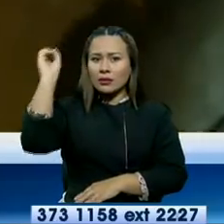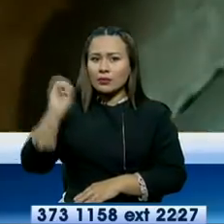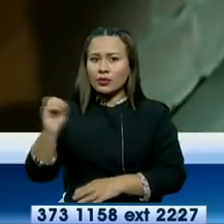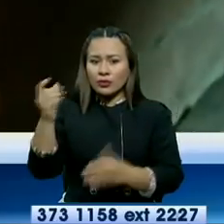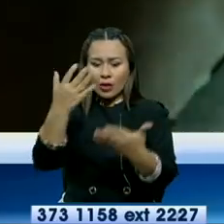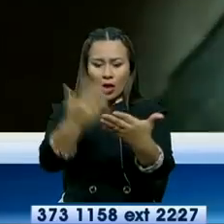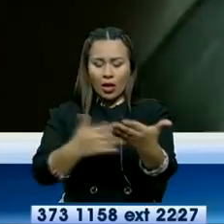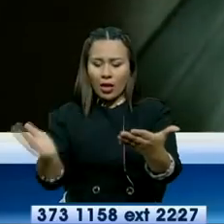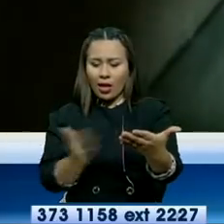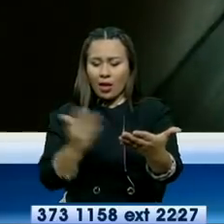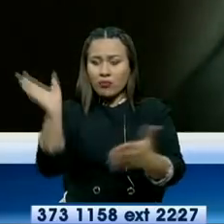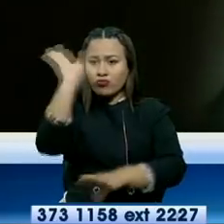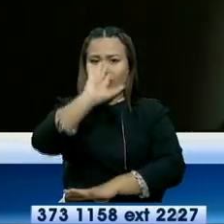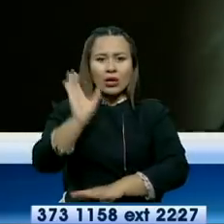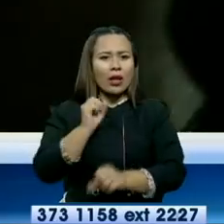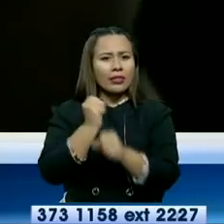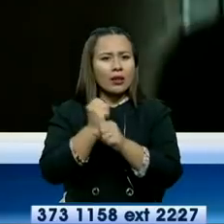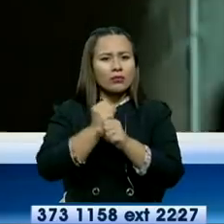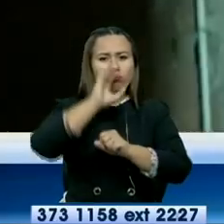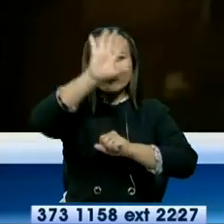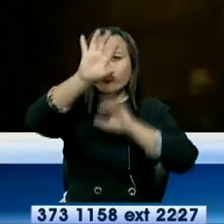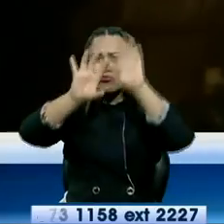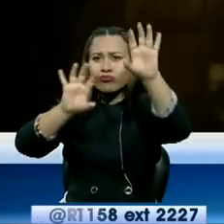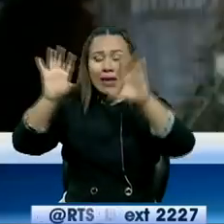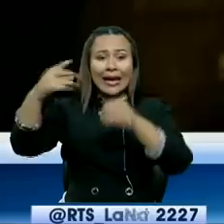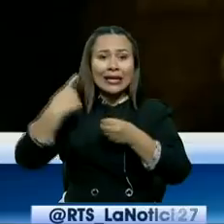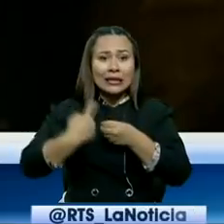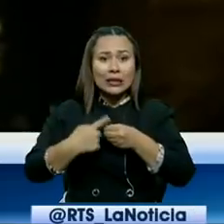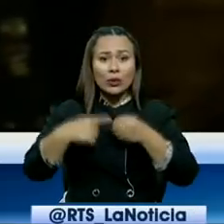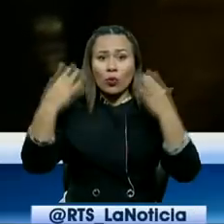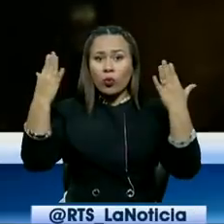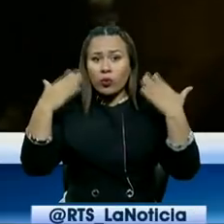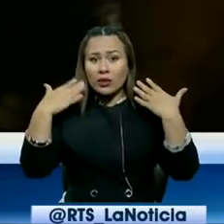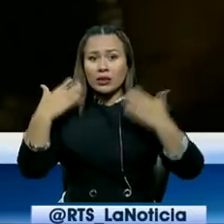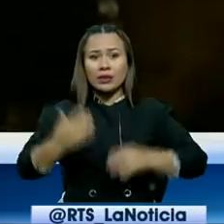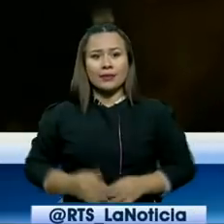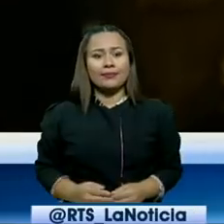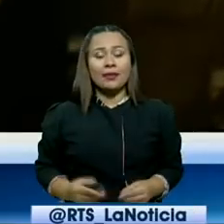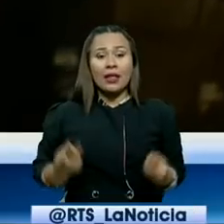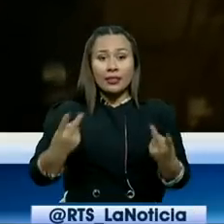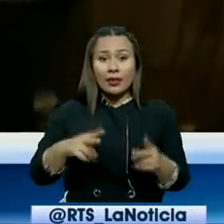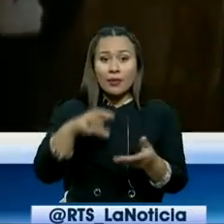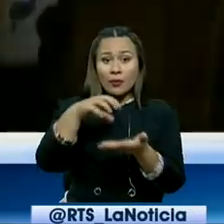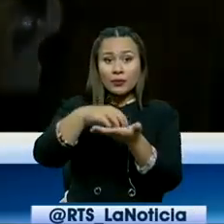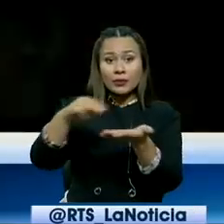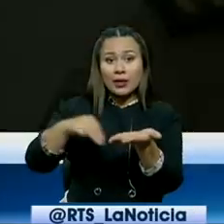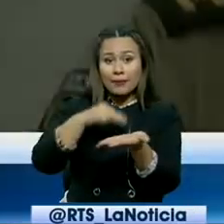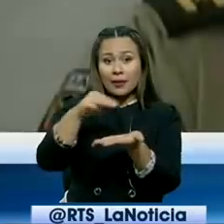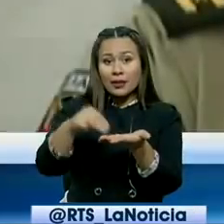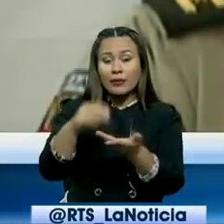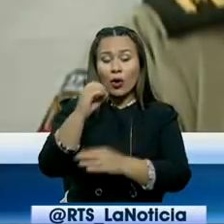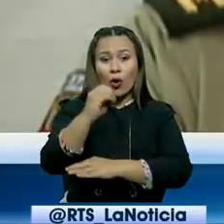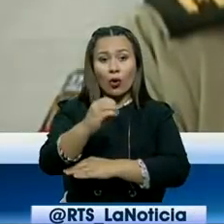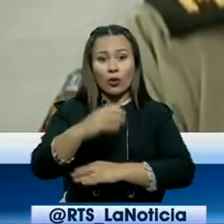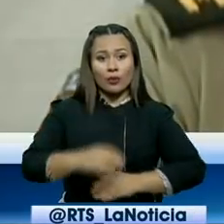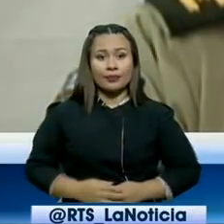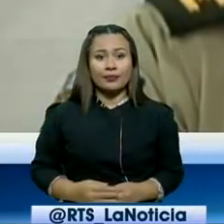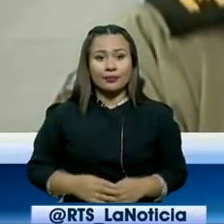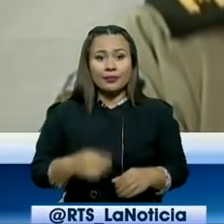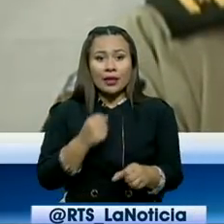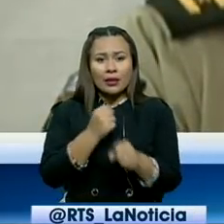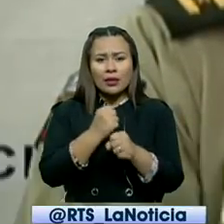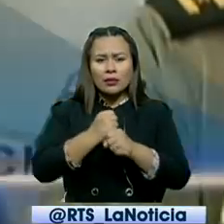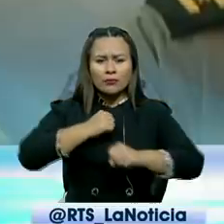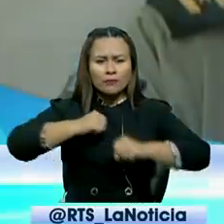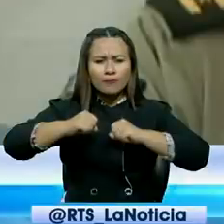detención. Laboraron en los distritos metropolitanos de Quito, Guayaquil, así como en las provincias de Manabí y El Oro. Despliega acciones